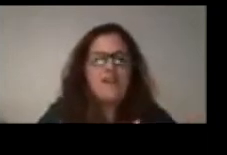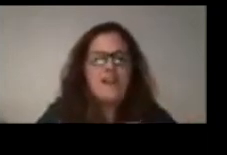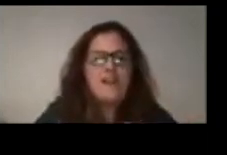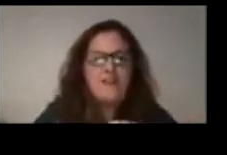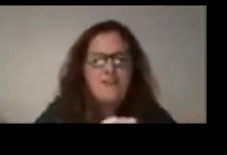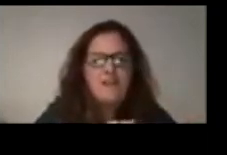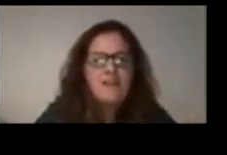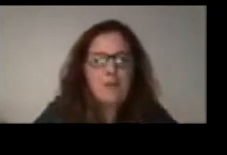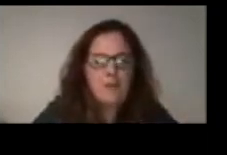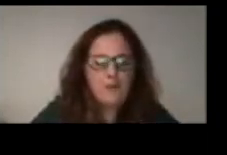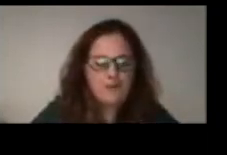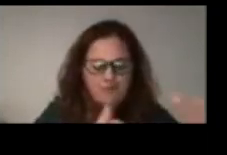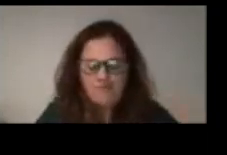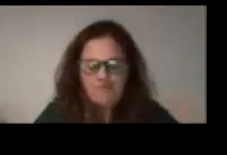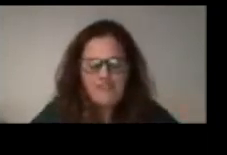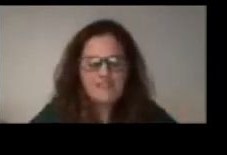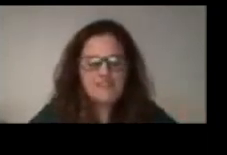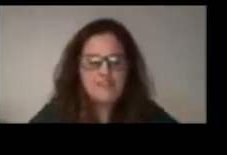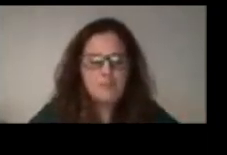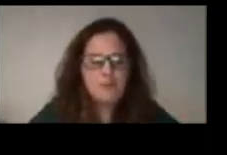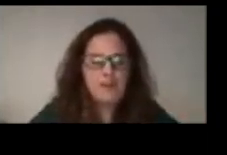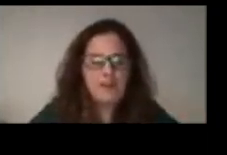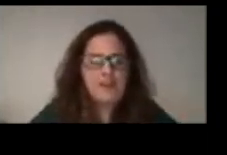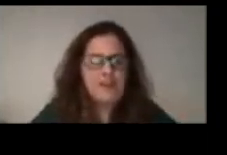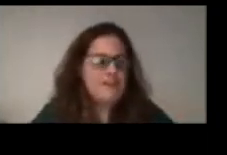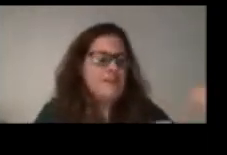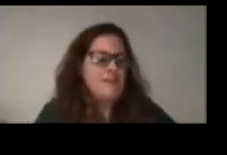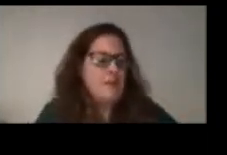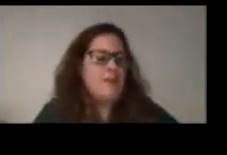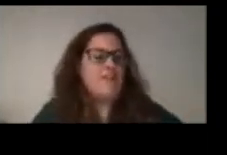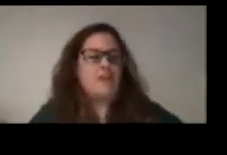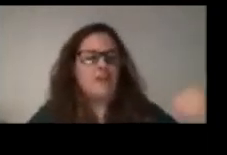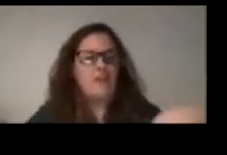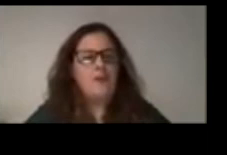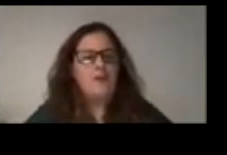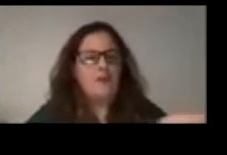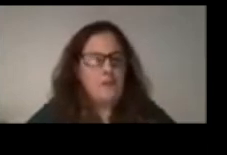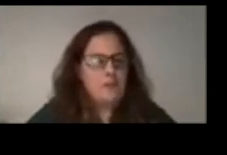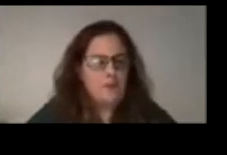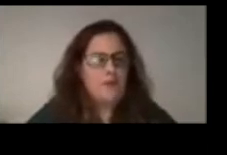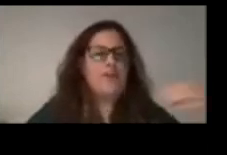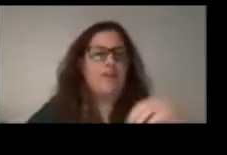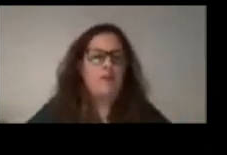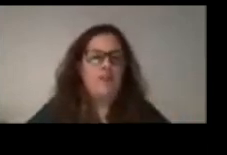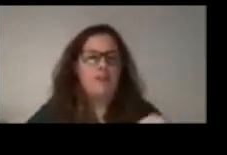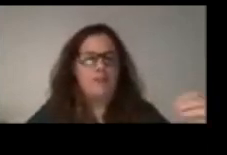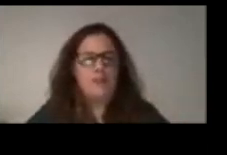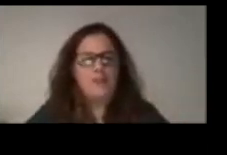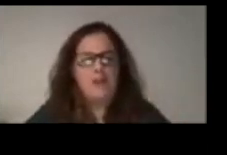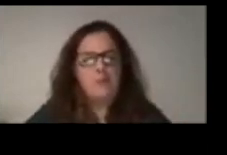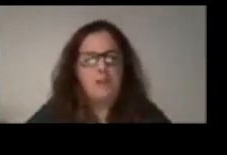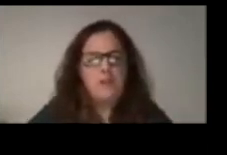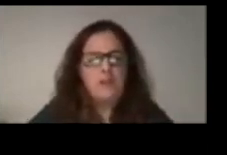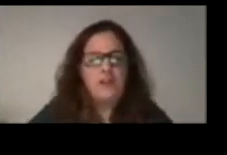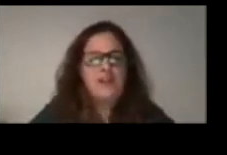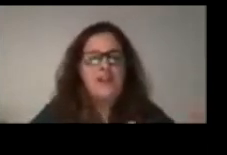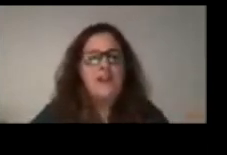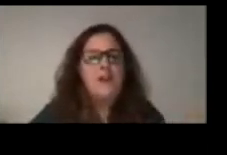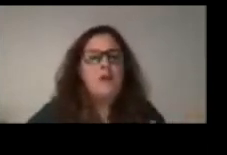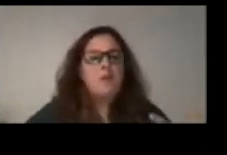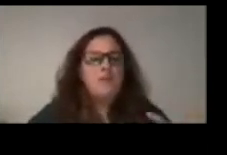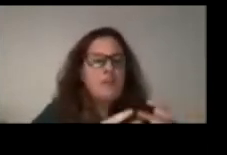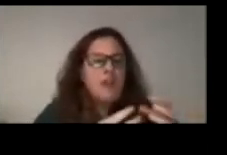van a llevar a cabo este tipo de orientación con las personas adultas mayores y la población en